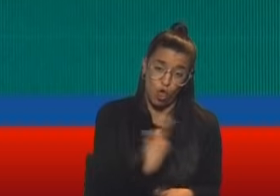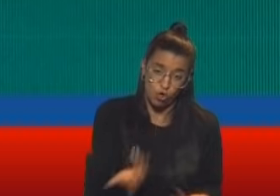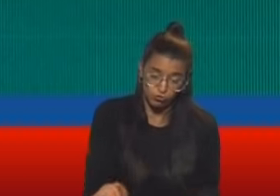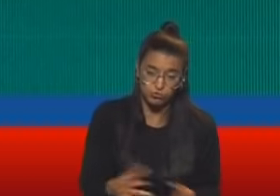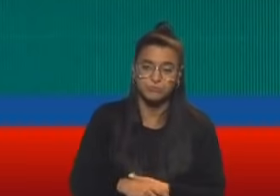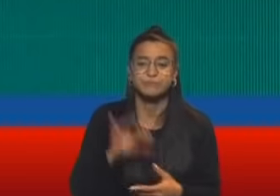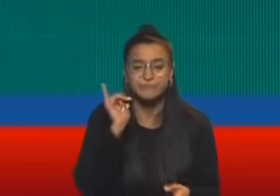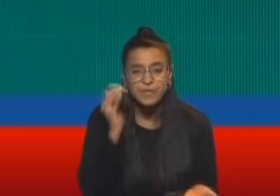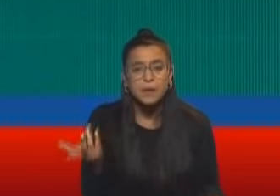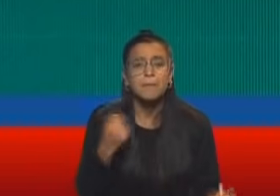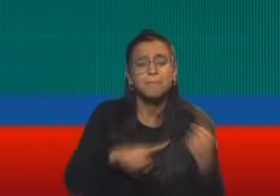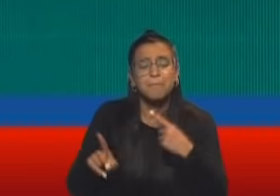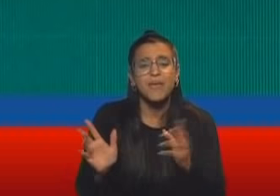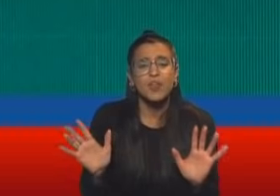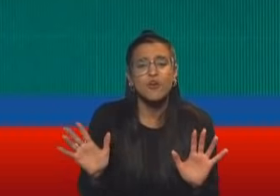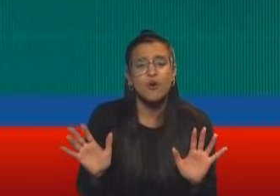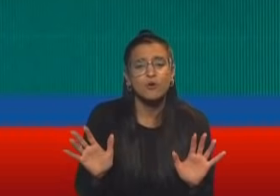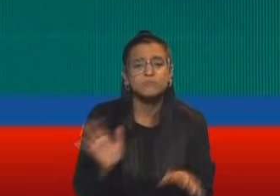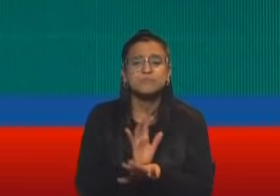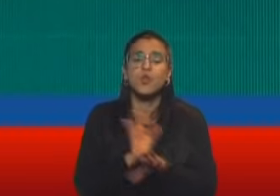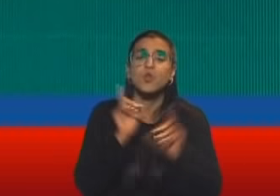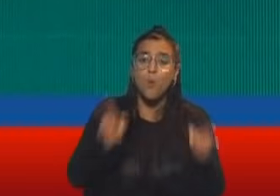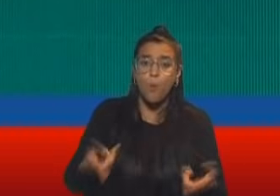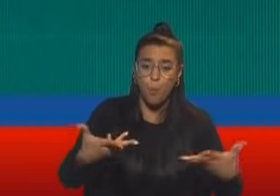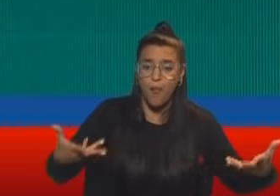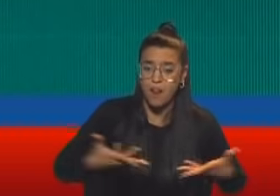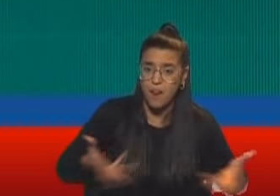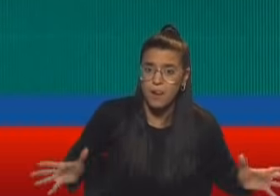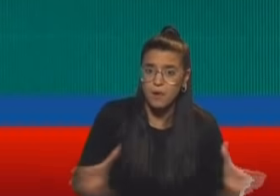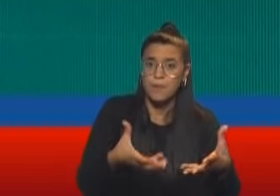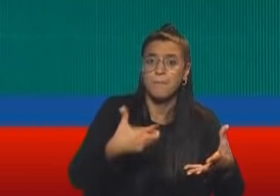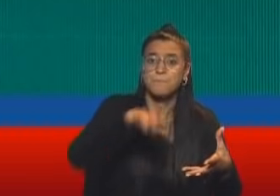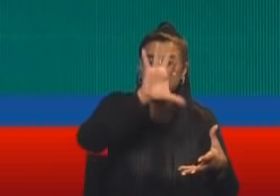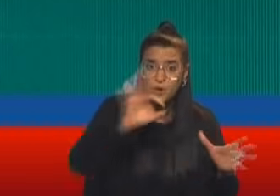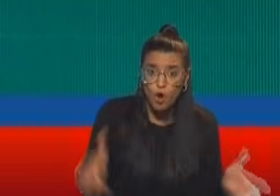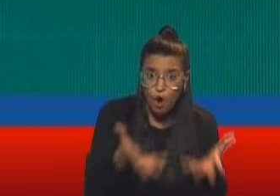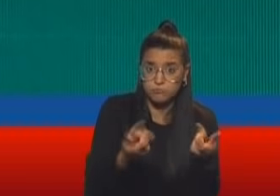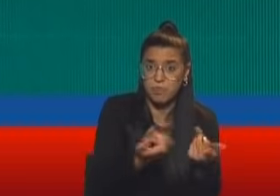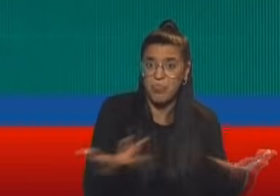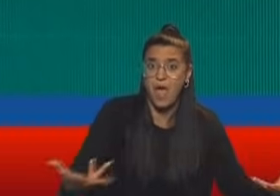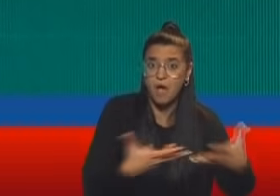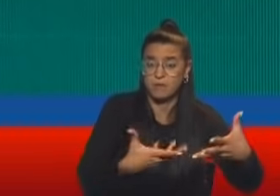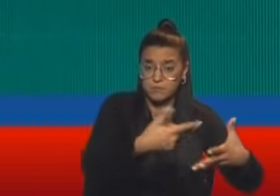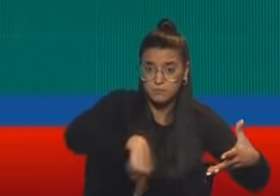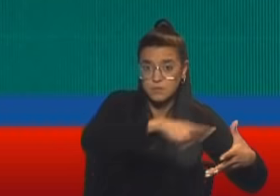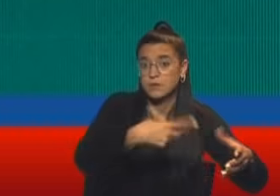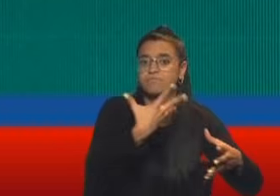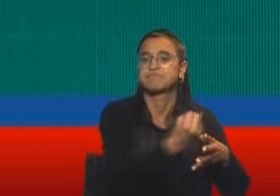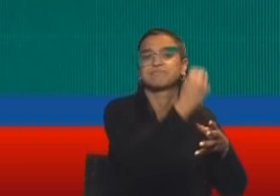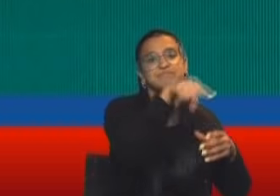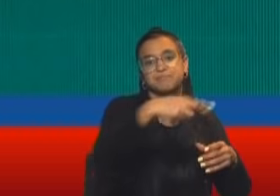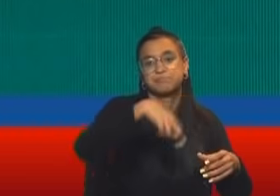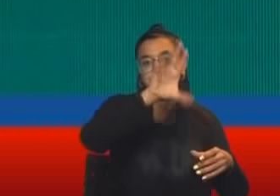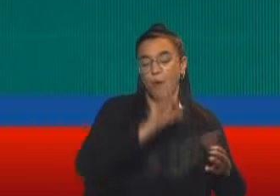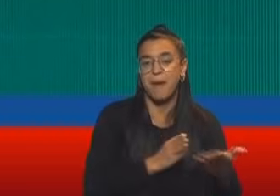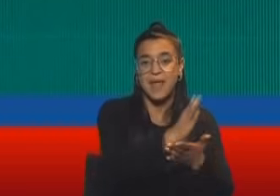pero puso la plataforma a disposición del PRO en su momento, se lo fagocitó el PRO, podríamos decir, y se lo quedó pareciera que no hay marcha para atrás,